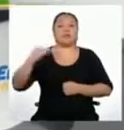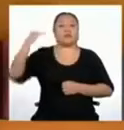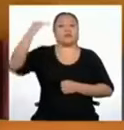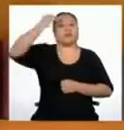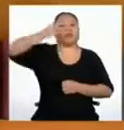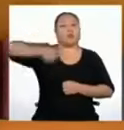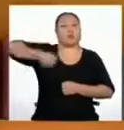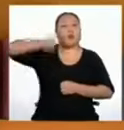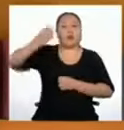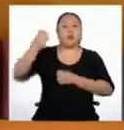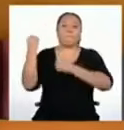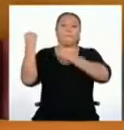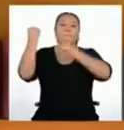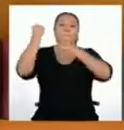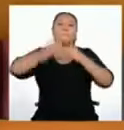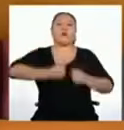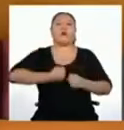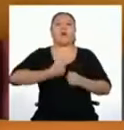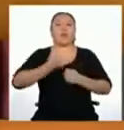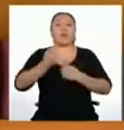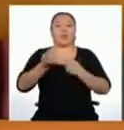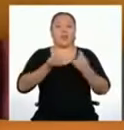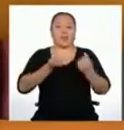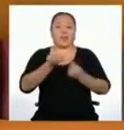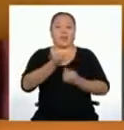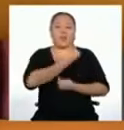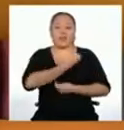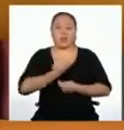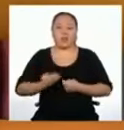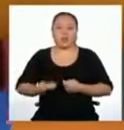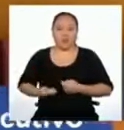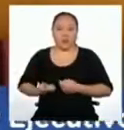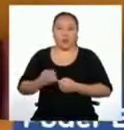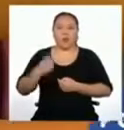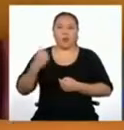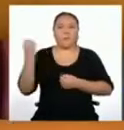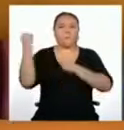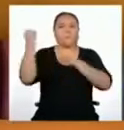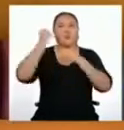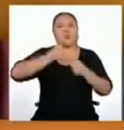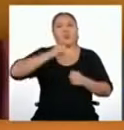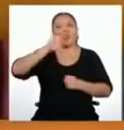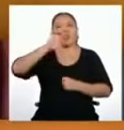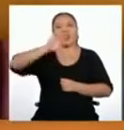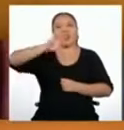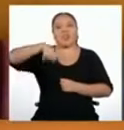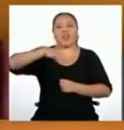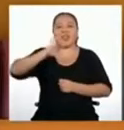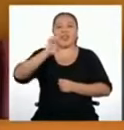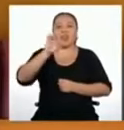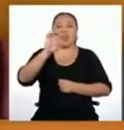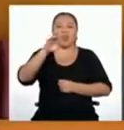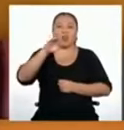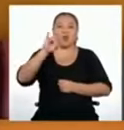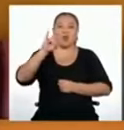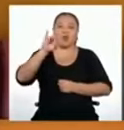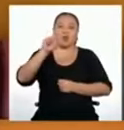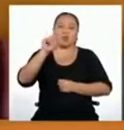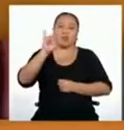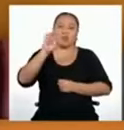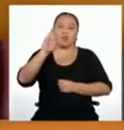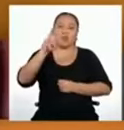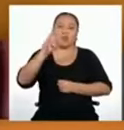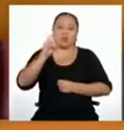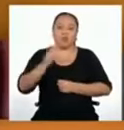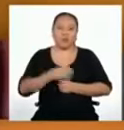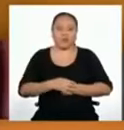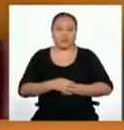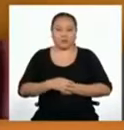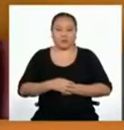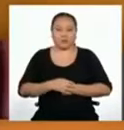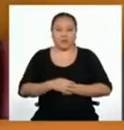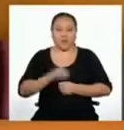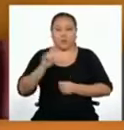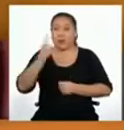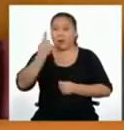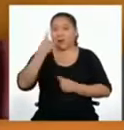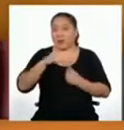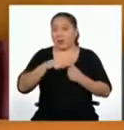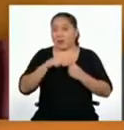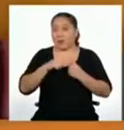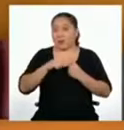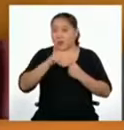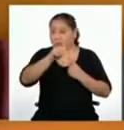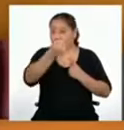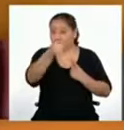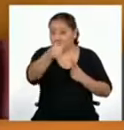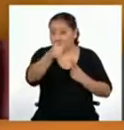ejecutivo. Muy bien, ese es el primero de los 3. ¿A alguien en casa se le ocurren